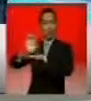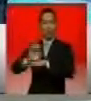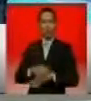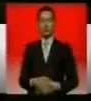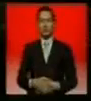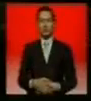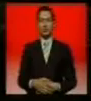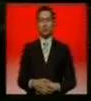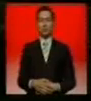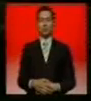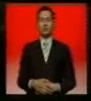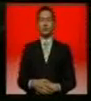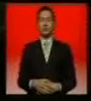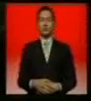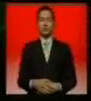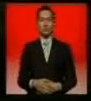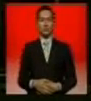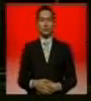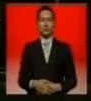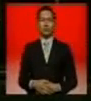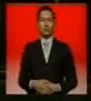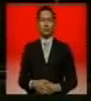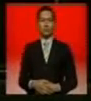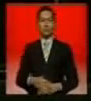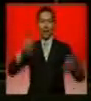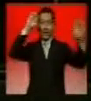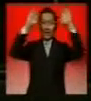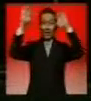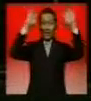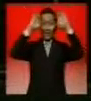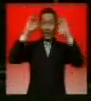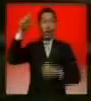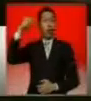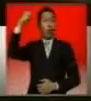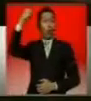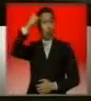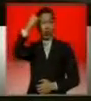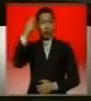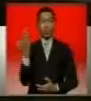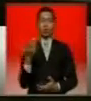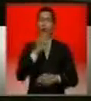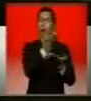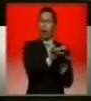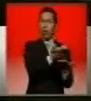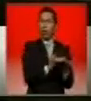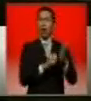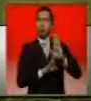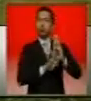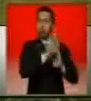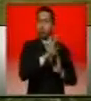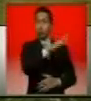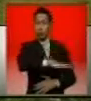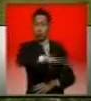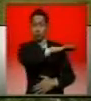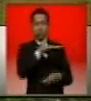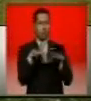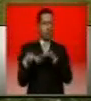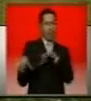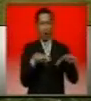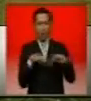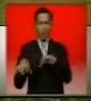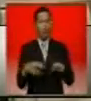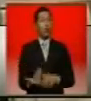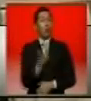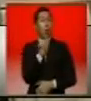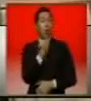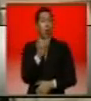Ecuador. Se materializó otra estrategia del gobierno nacional para reactivar la economía de las zonas afectadas por el terremoto. La